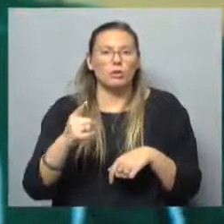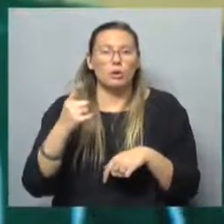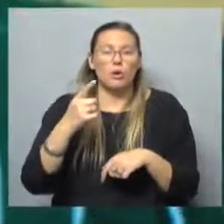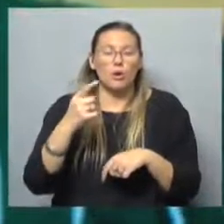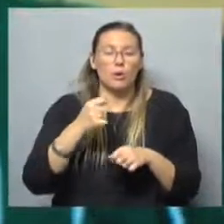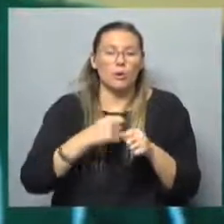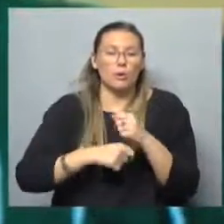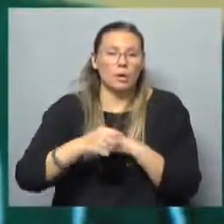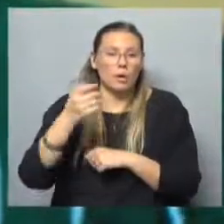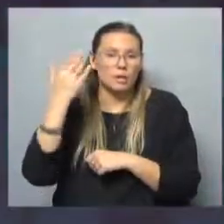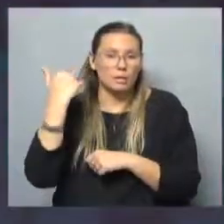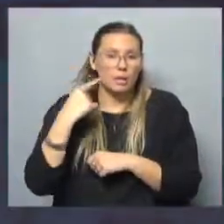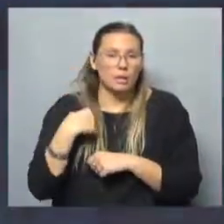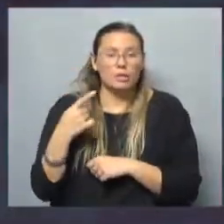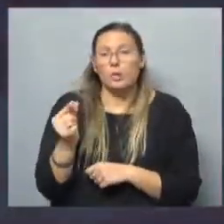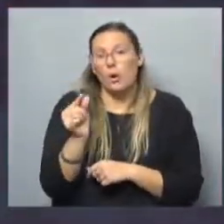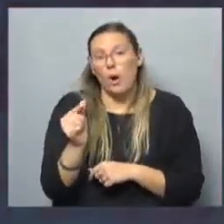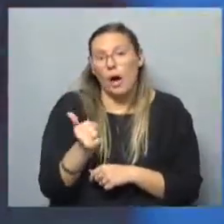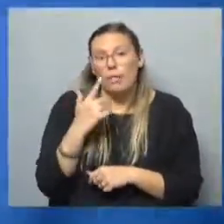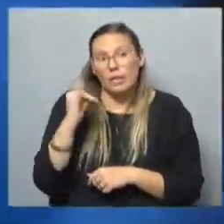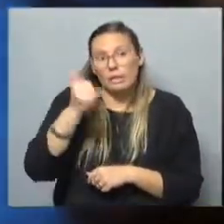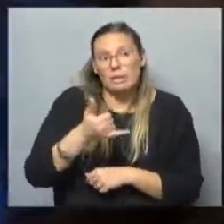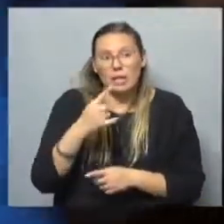una changa y me quedé pupilo.